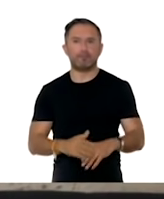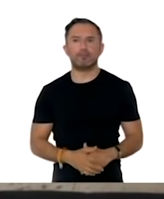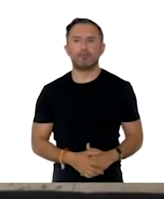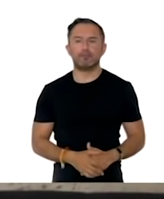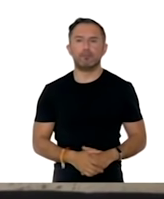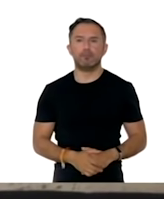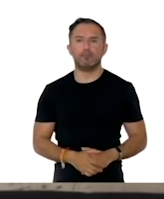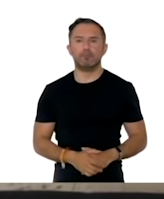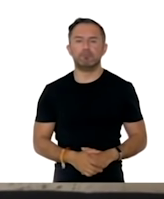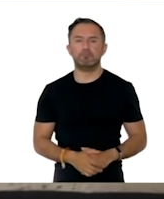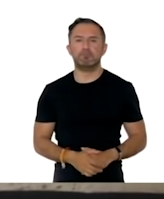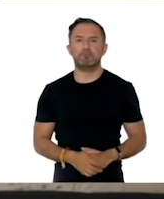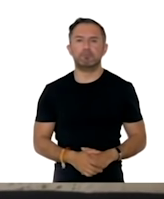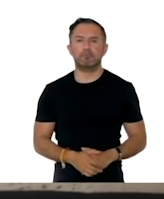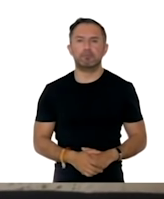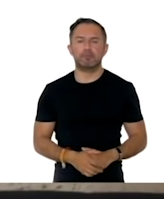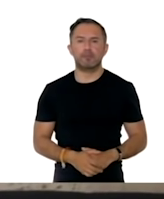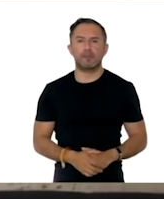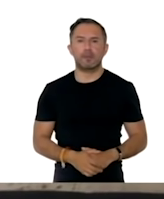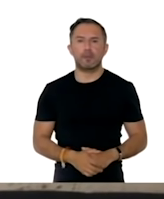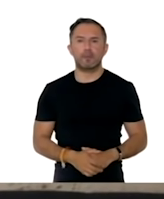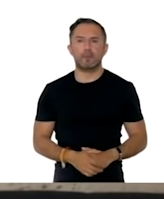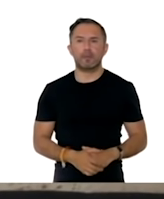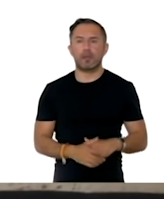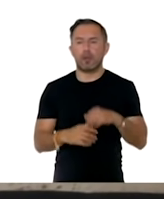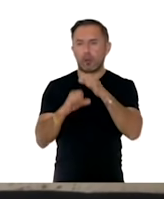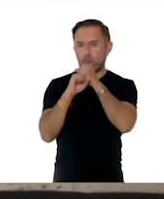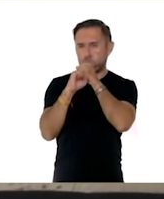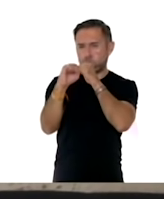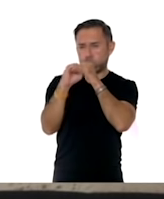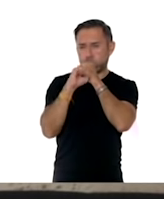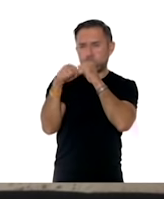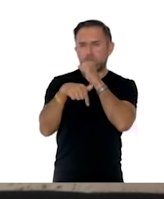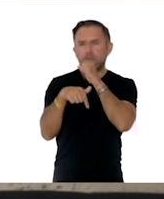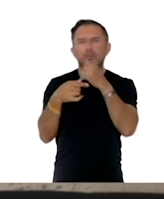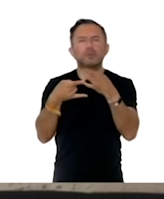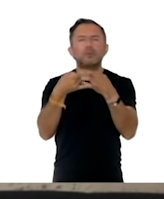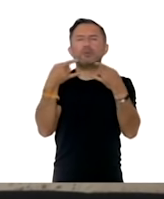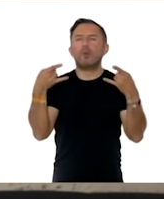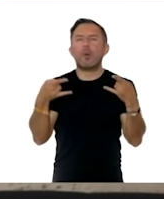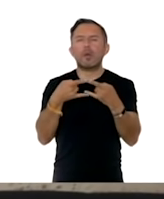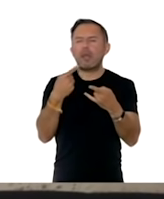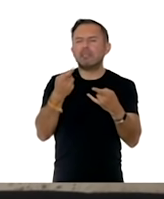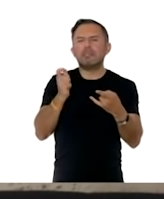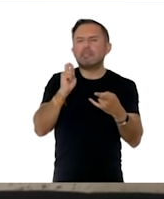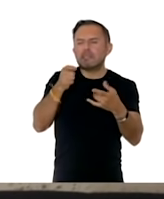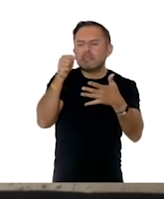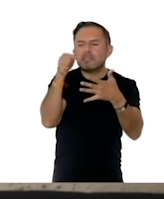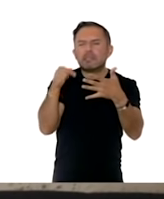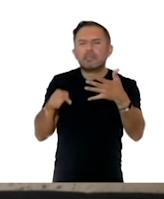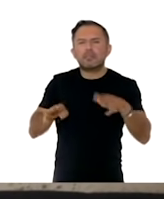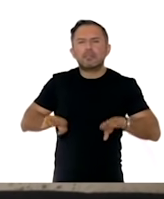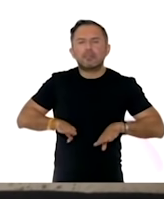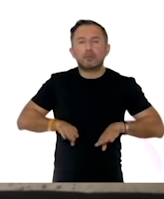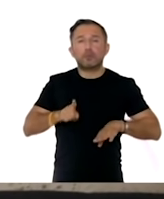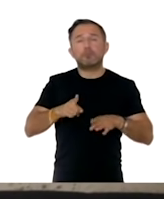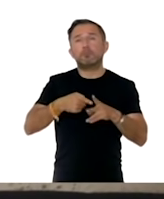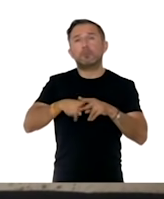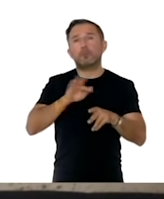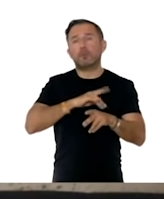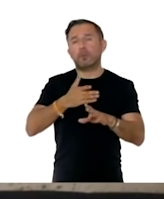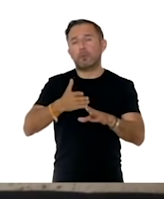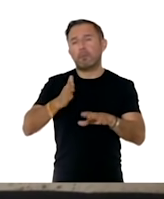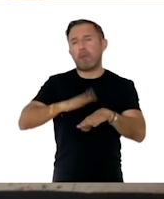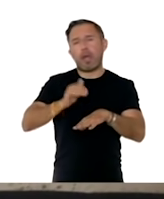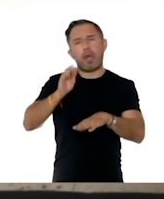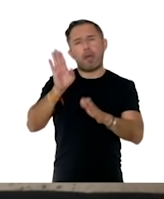Hablando un poco de la historia y características del trombón, el trombón se conoce desde la época primitiva